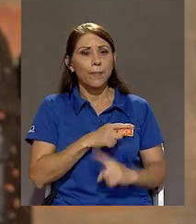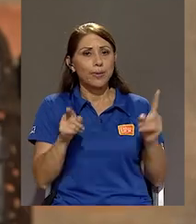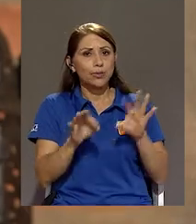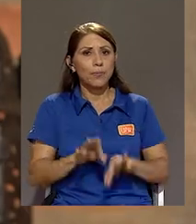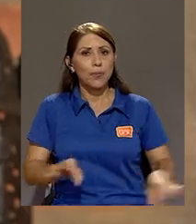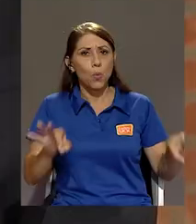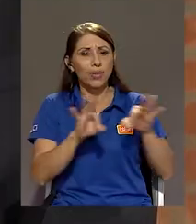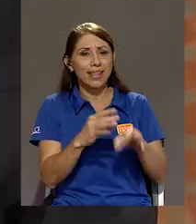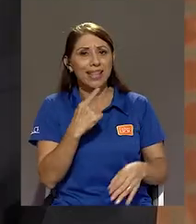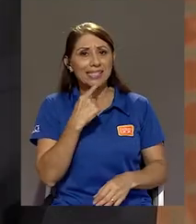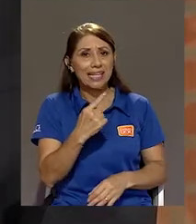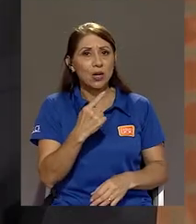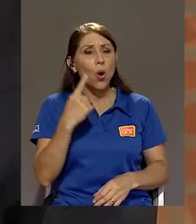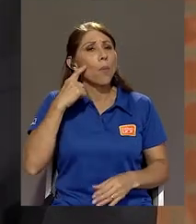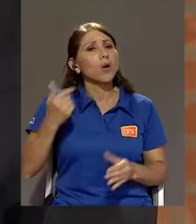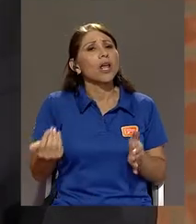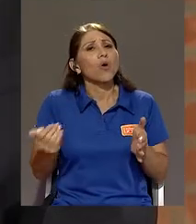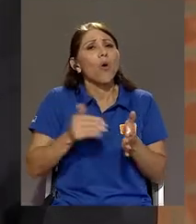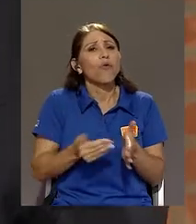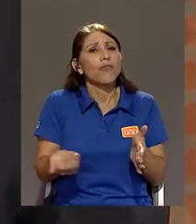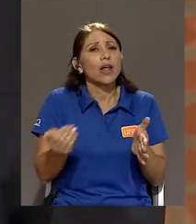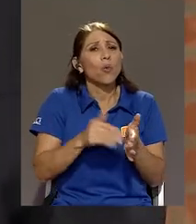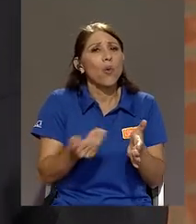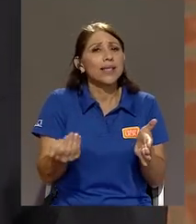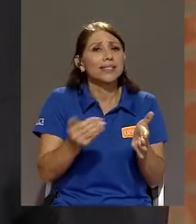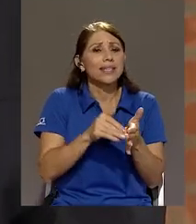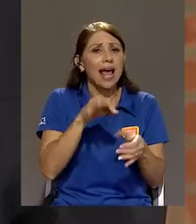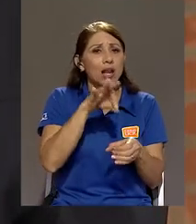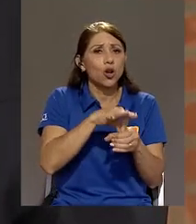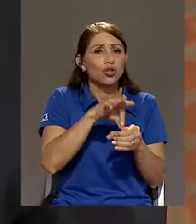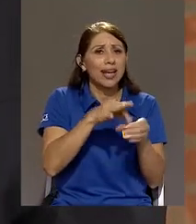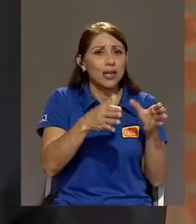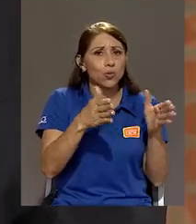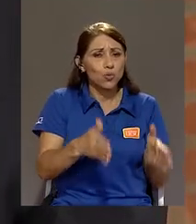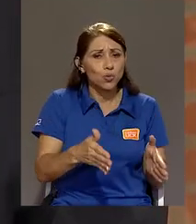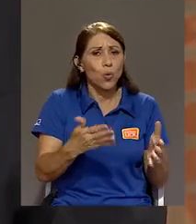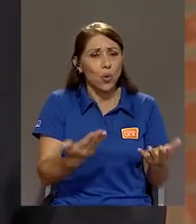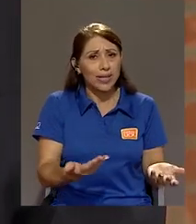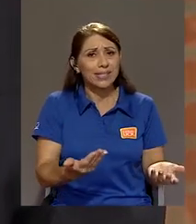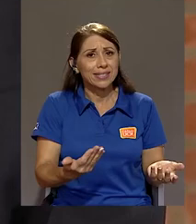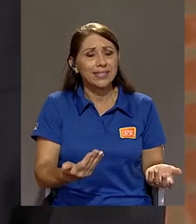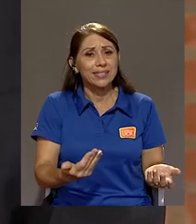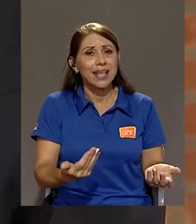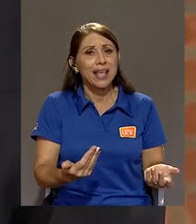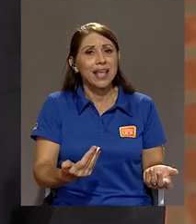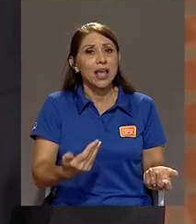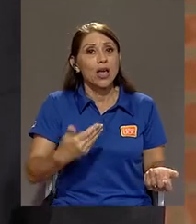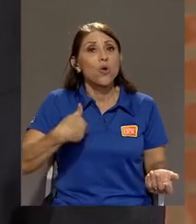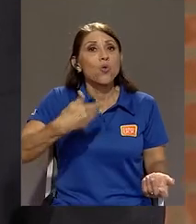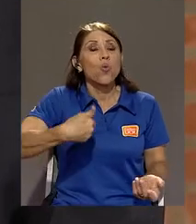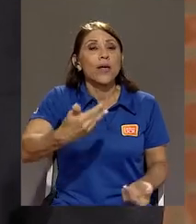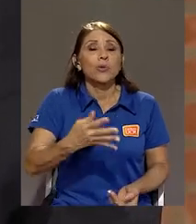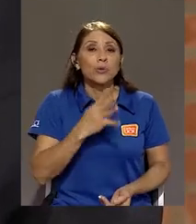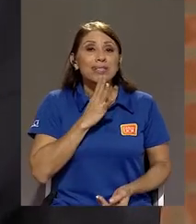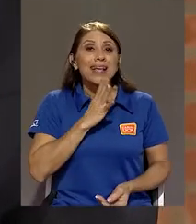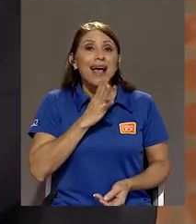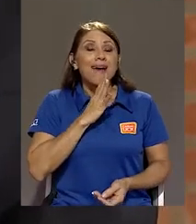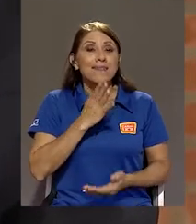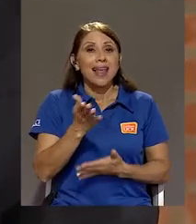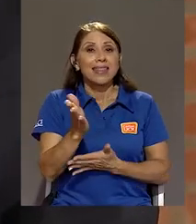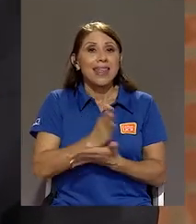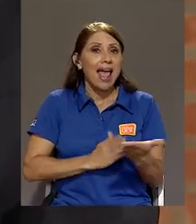sí, es importante decirlo porque con frecuencia los agricultores, y no vamos a hablar de ese tema, sí, pero cuando se